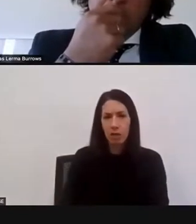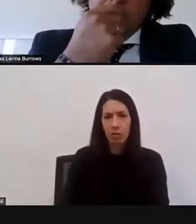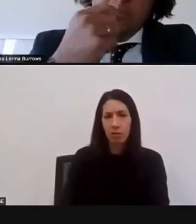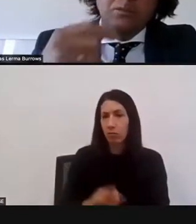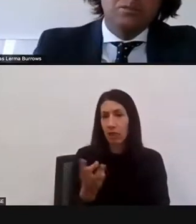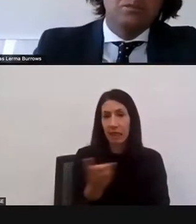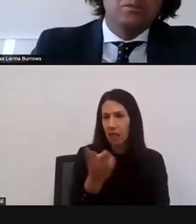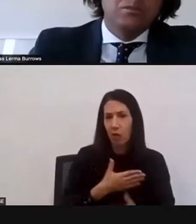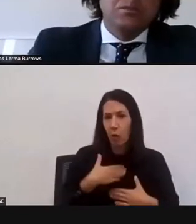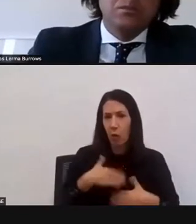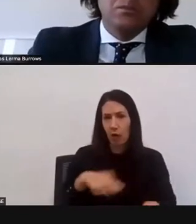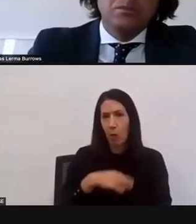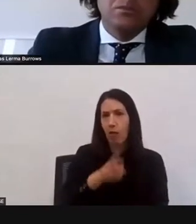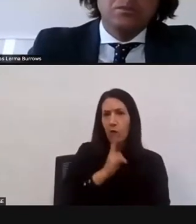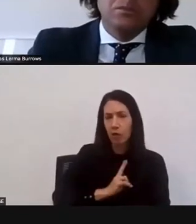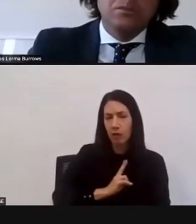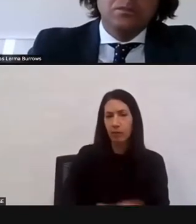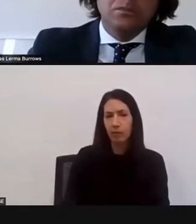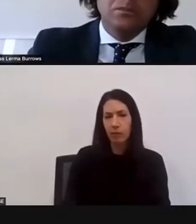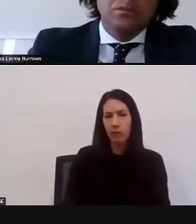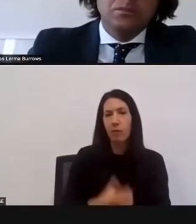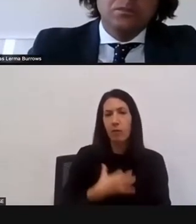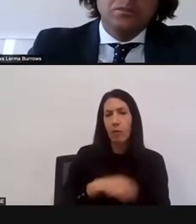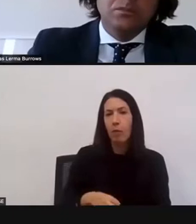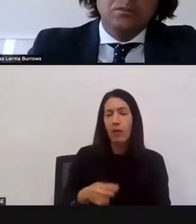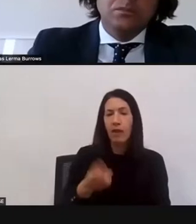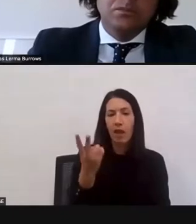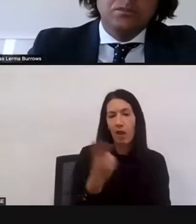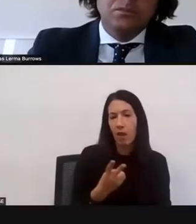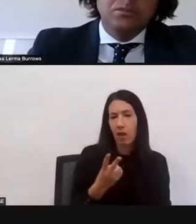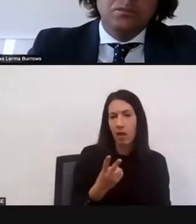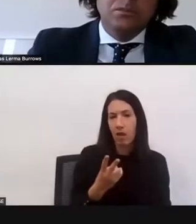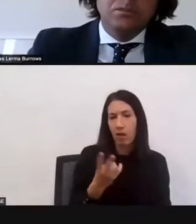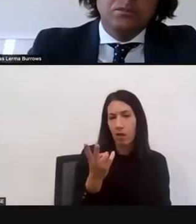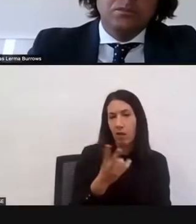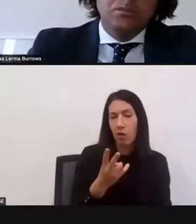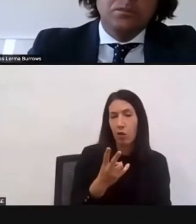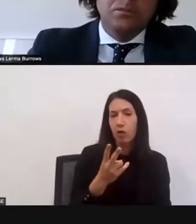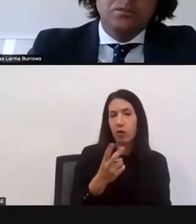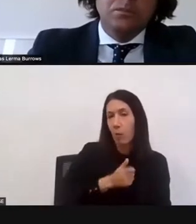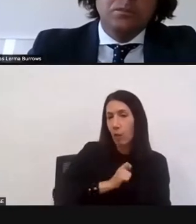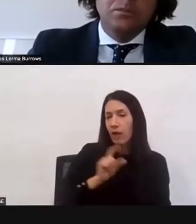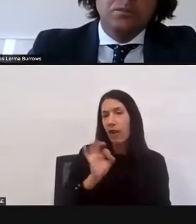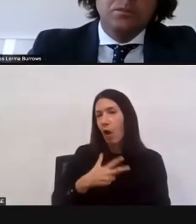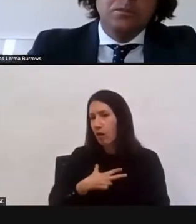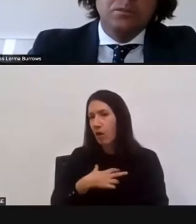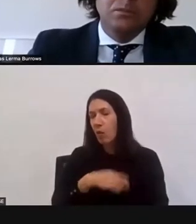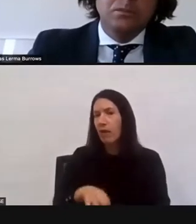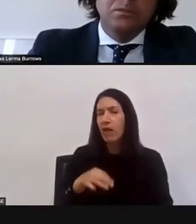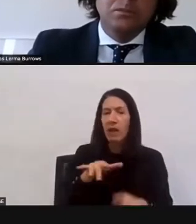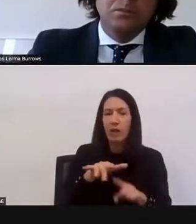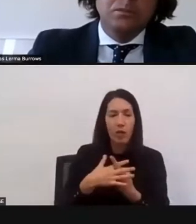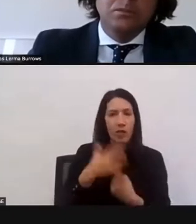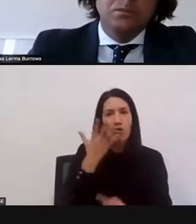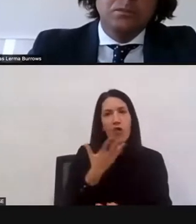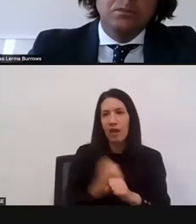tres, quizá vosotros, Francisco, Nicolás, desde vuestra perspectiva, práctica diaria, del día a día, podéis decirnos algo, o quizá